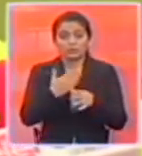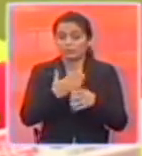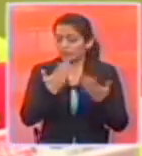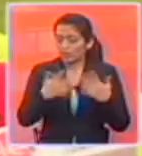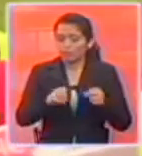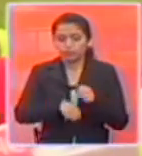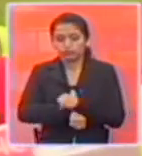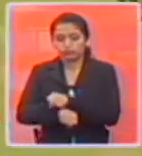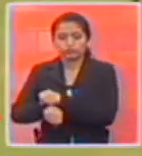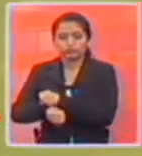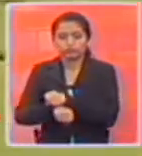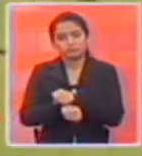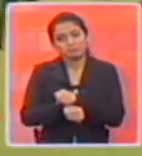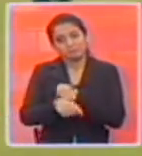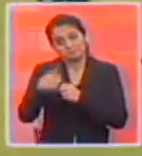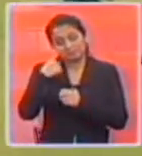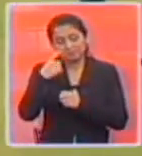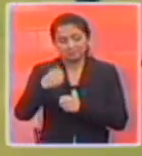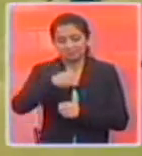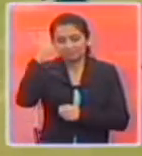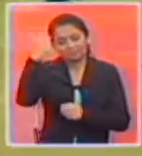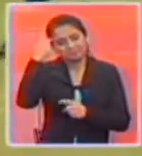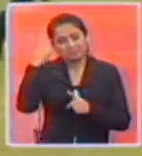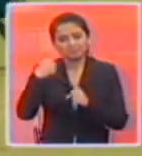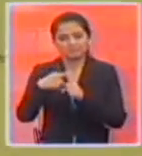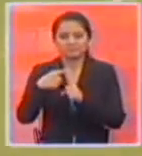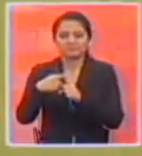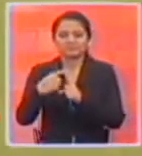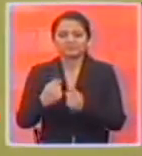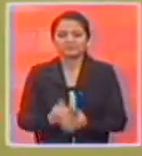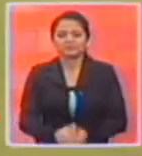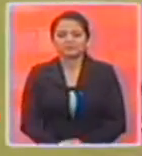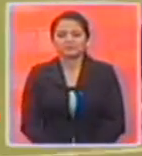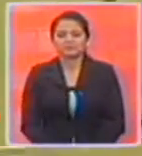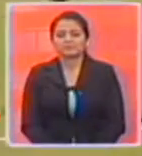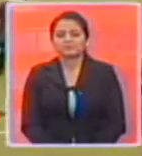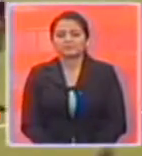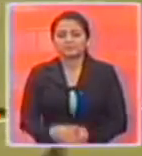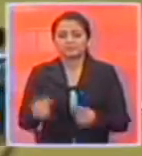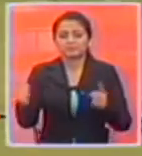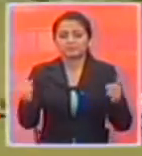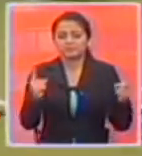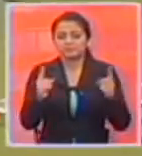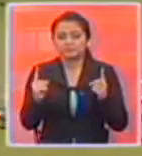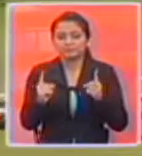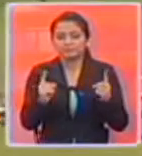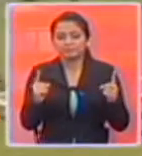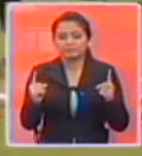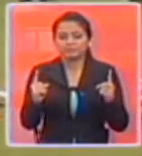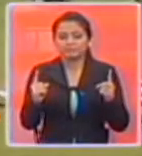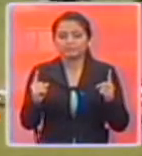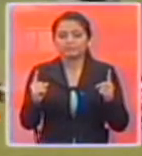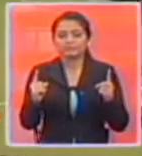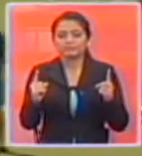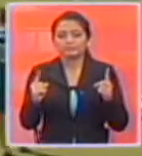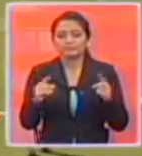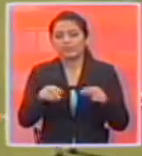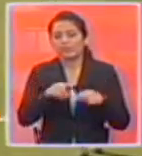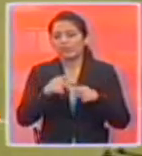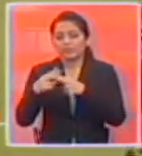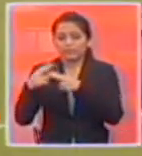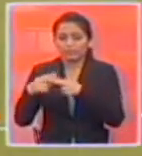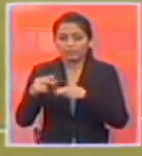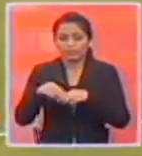traernos un resultado positivo. El 11 que pondría Sanguinetti para este compromiso es con Tenorio en el arco, Casares, Lara, López y Cruz en defensa, Nelson